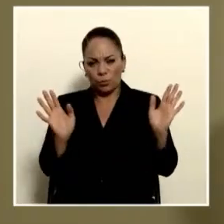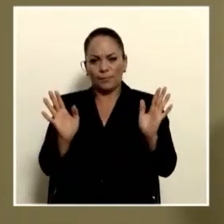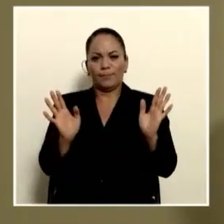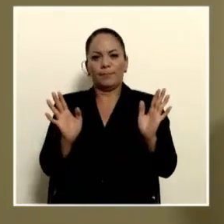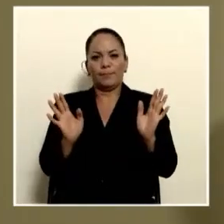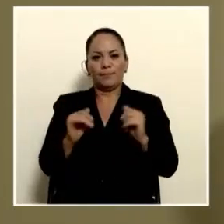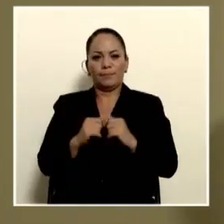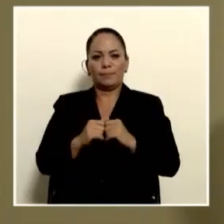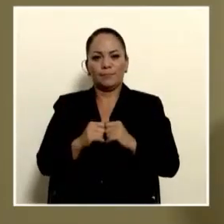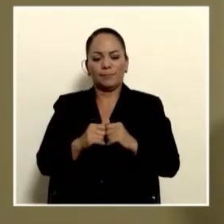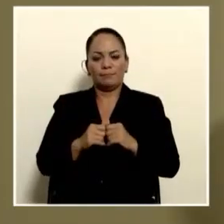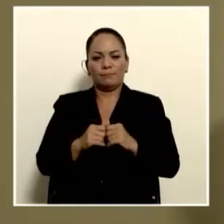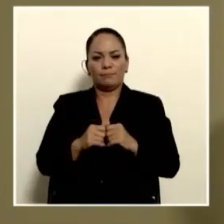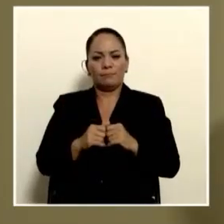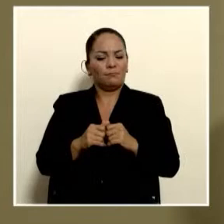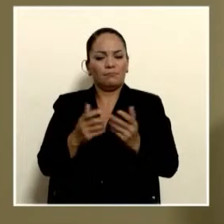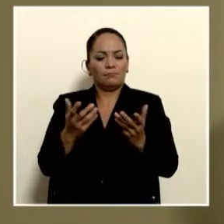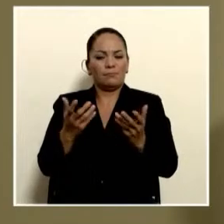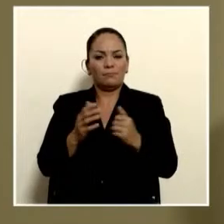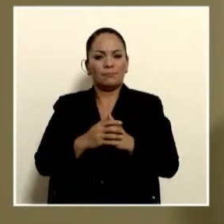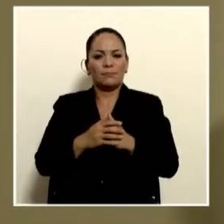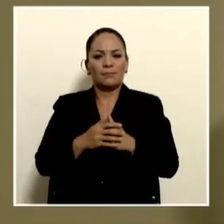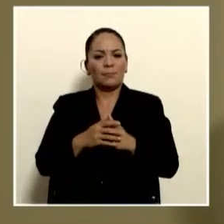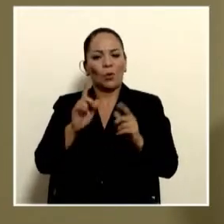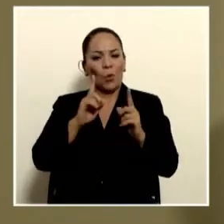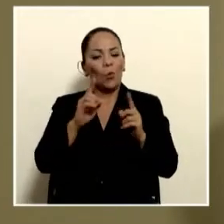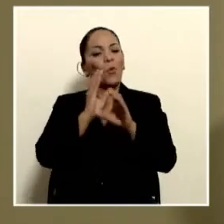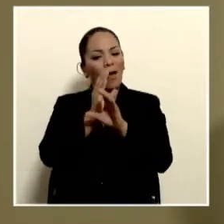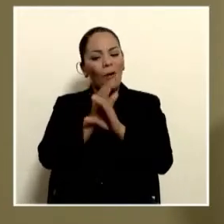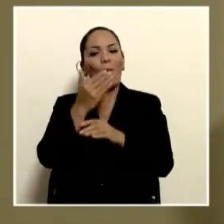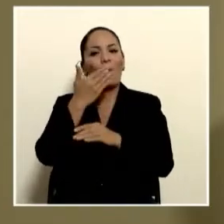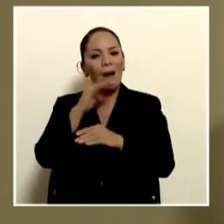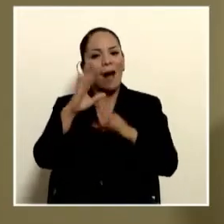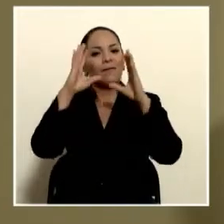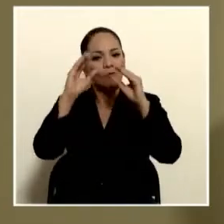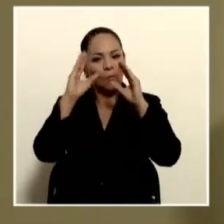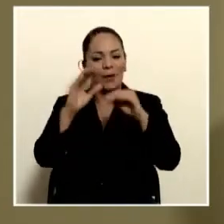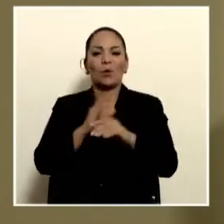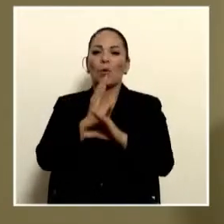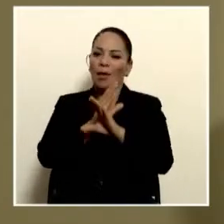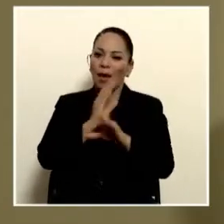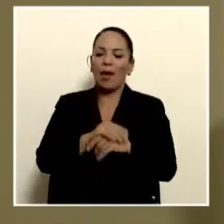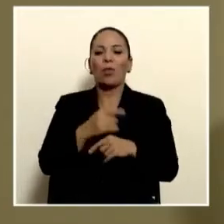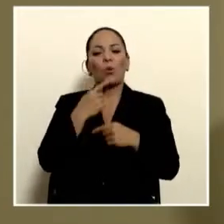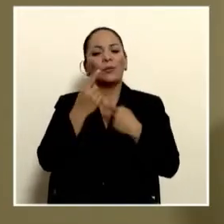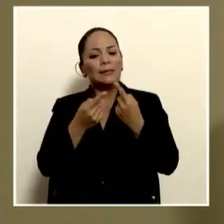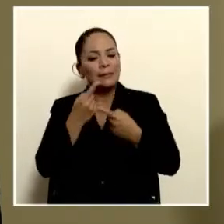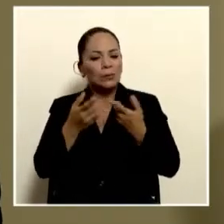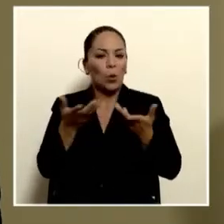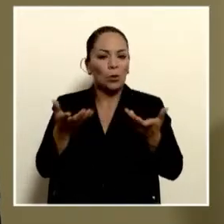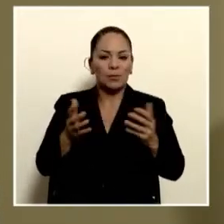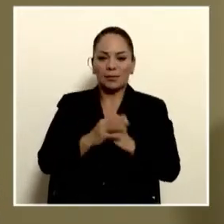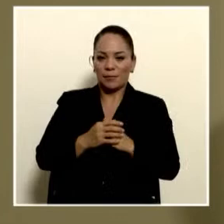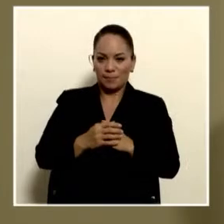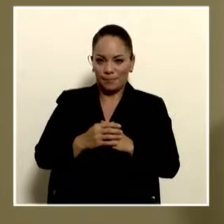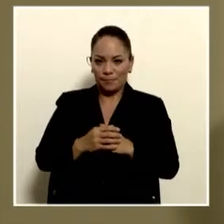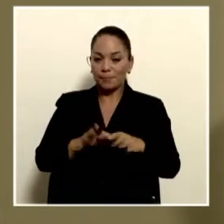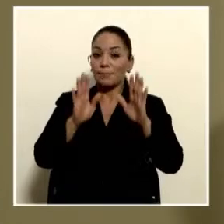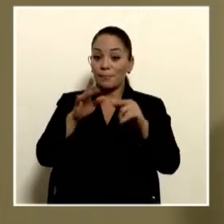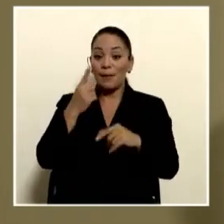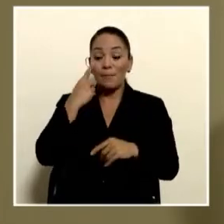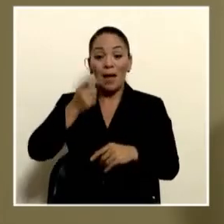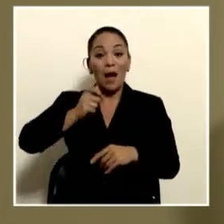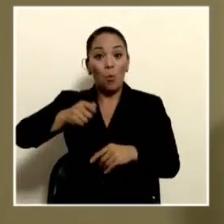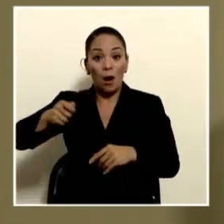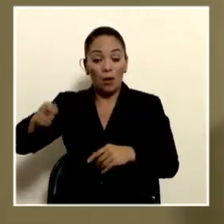Entonces, volvemos a lo mismo, la mala información, la insinuación. Mire, y sobre los abogados, las